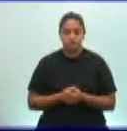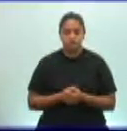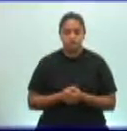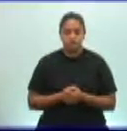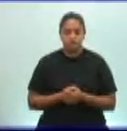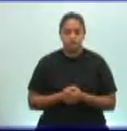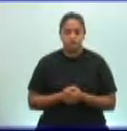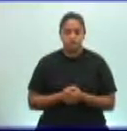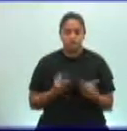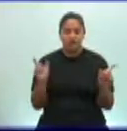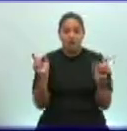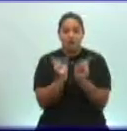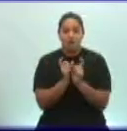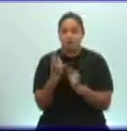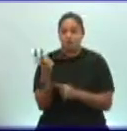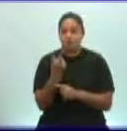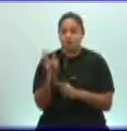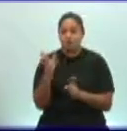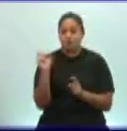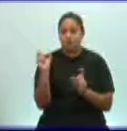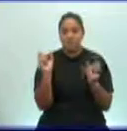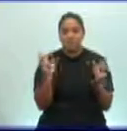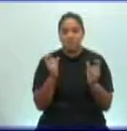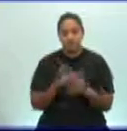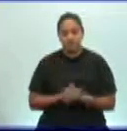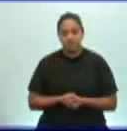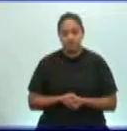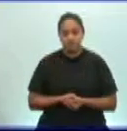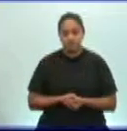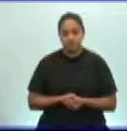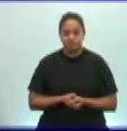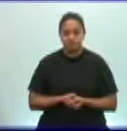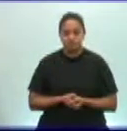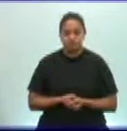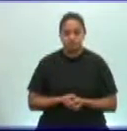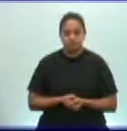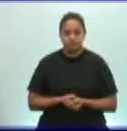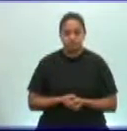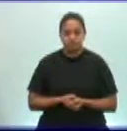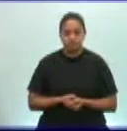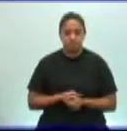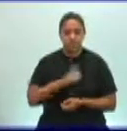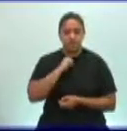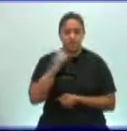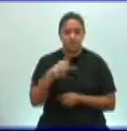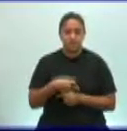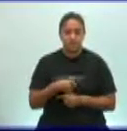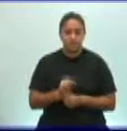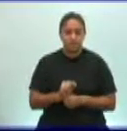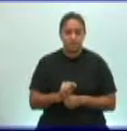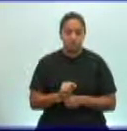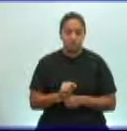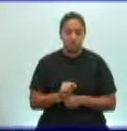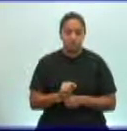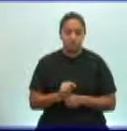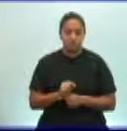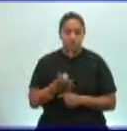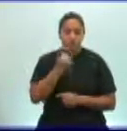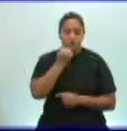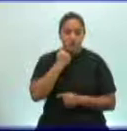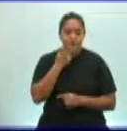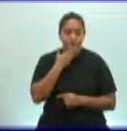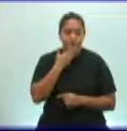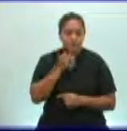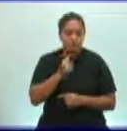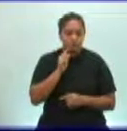ejemplo. Los más destacados fueron al concurso. Ellos estudiaron después del acto.